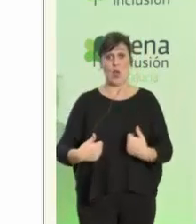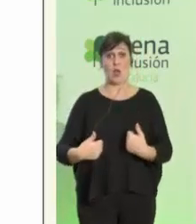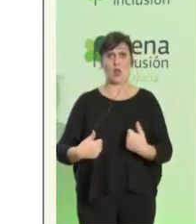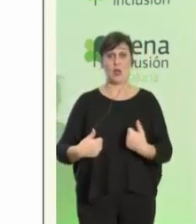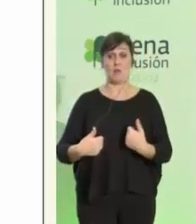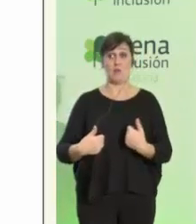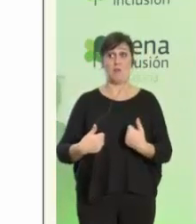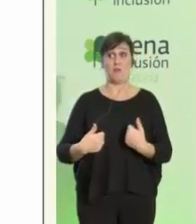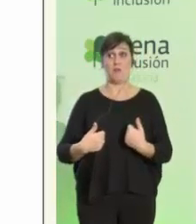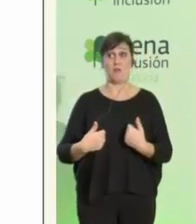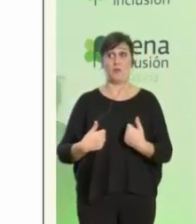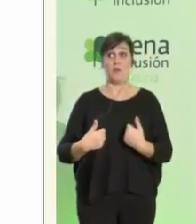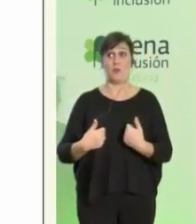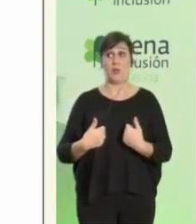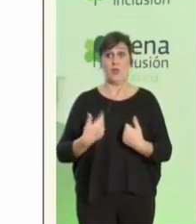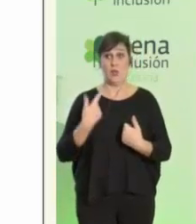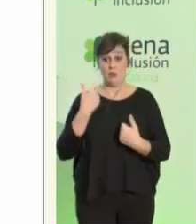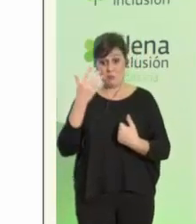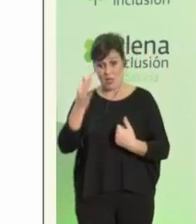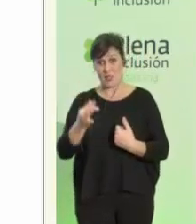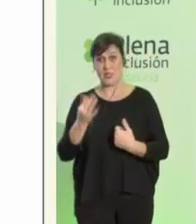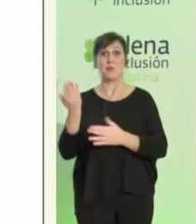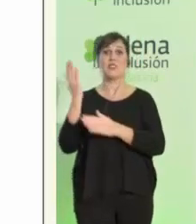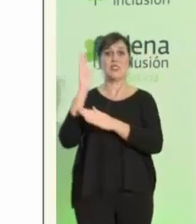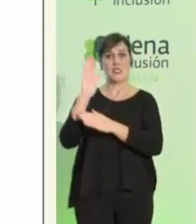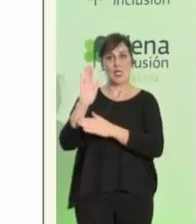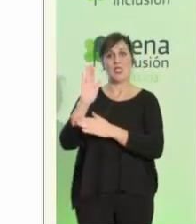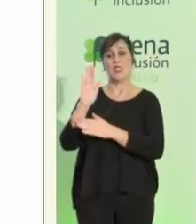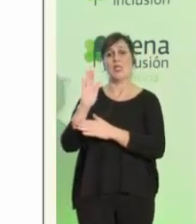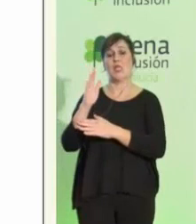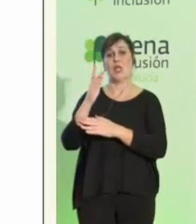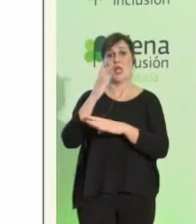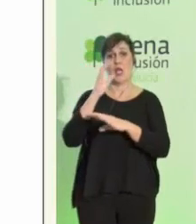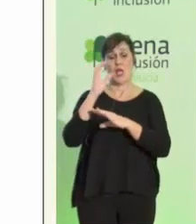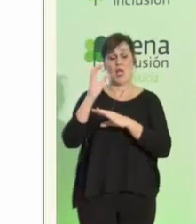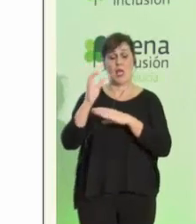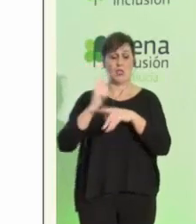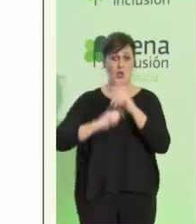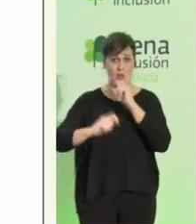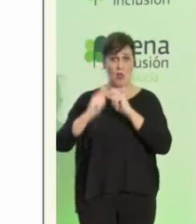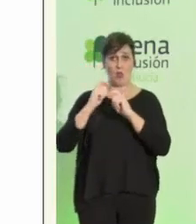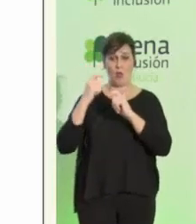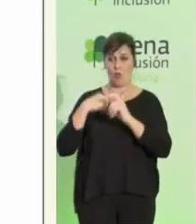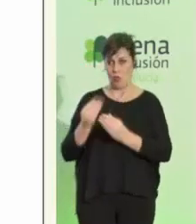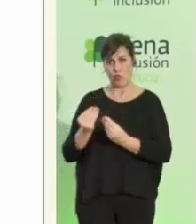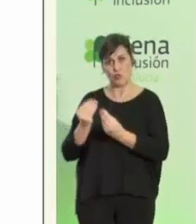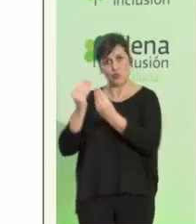como representante de la institución, entregué el documento al presidente.